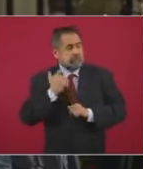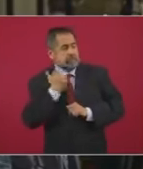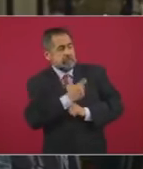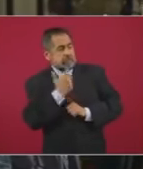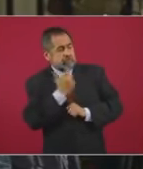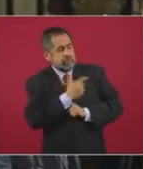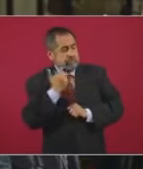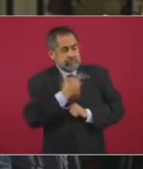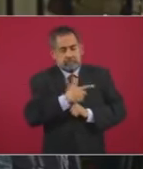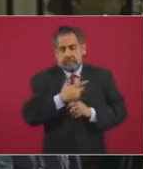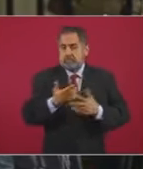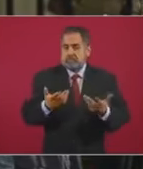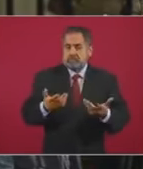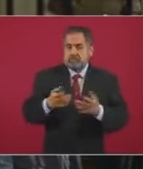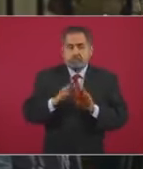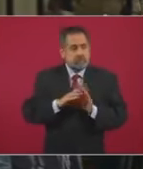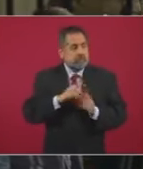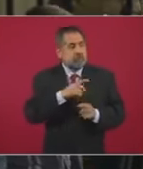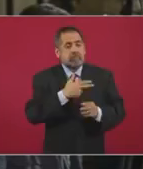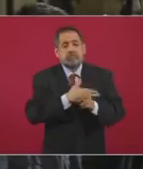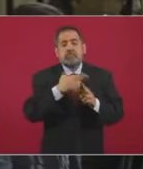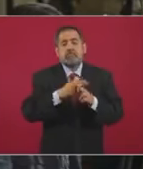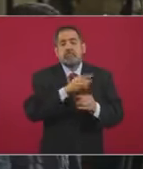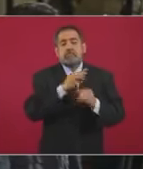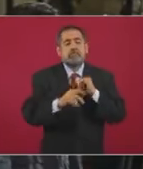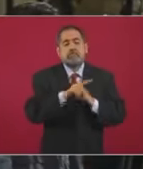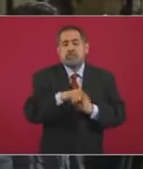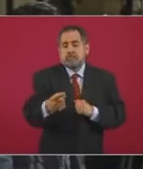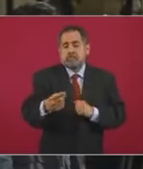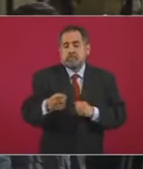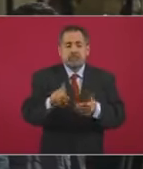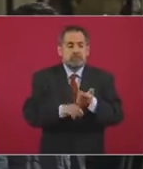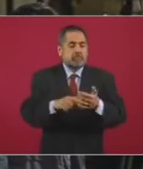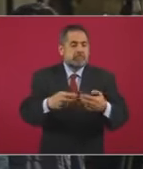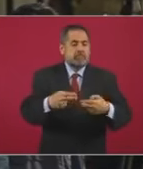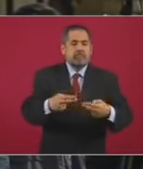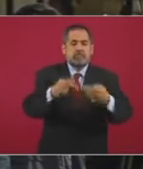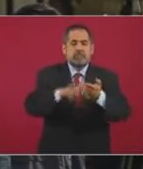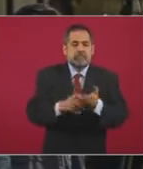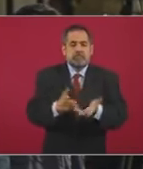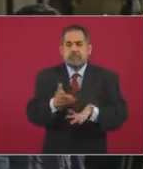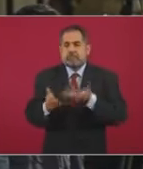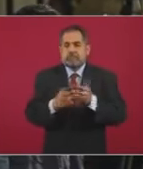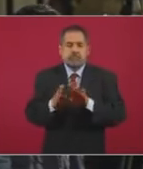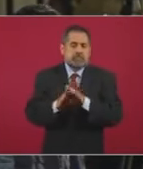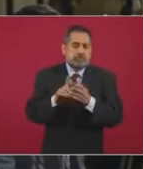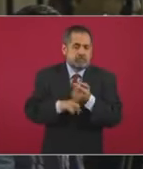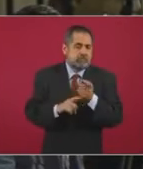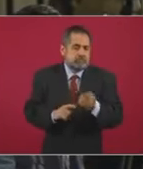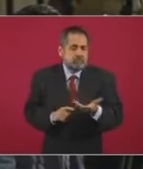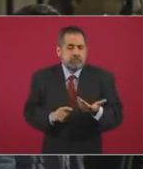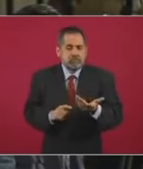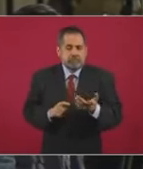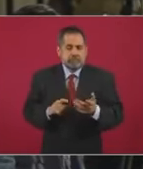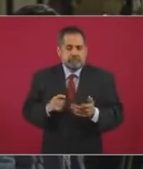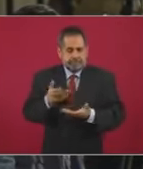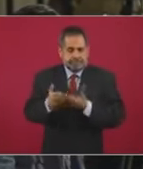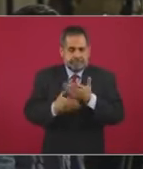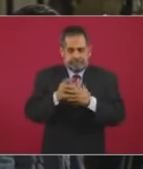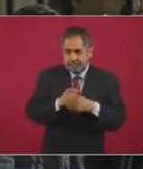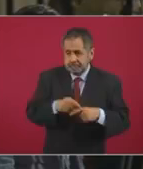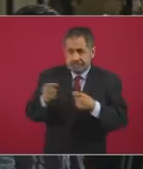más, y por ende la cadena va y afecta directamente al pequeño y mediano productor de bienes o servicios que atiendan